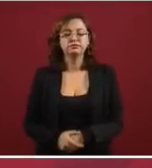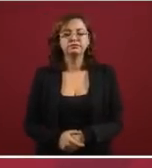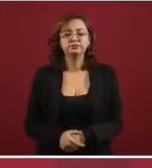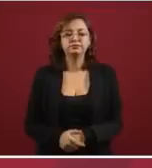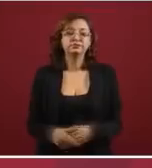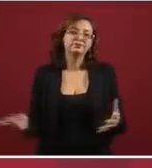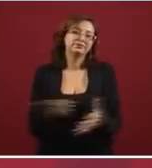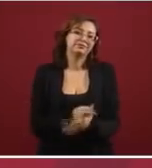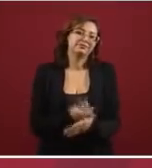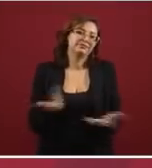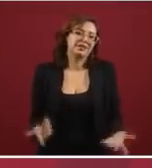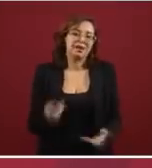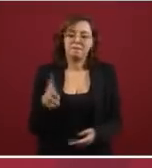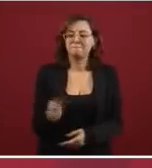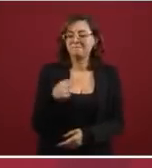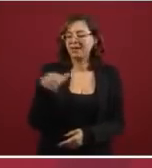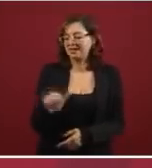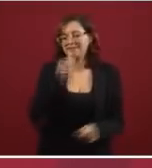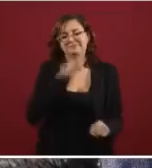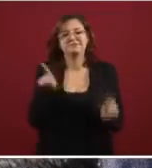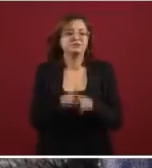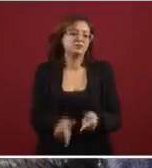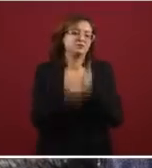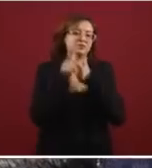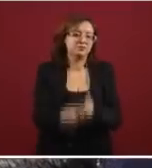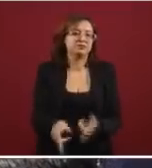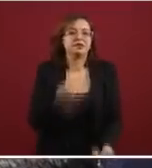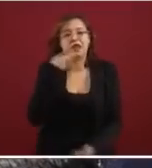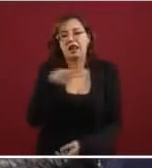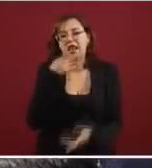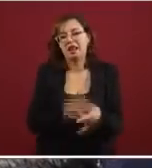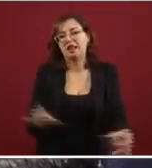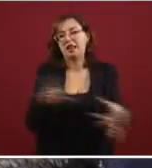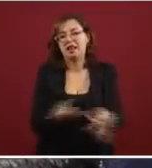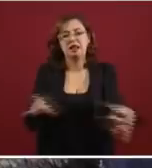Y de Peña, pues también voy a seguir hablando, pues